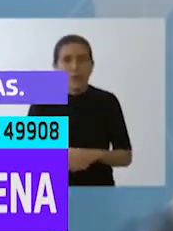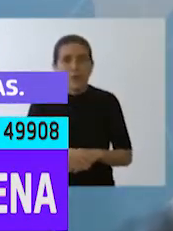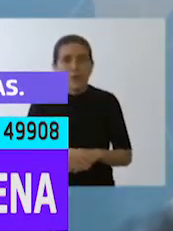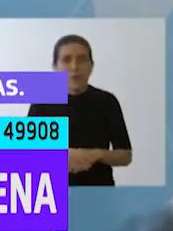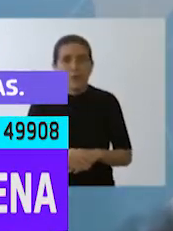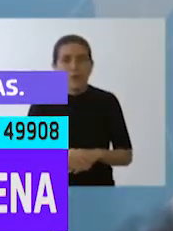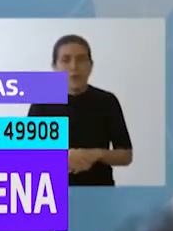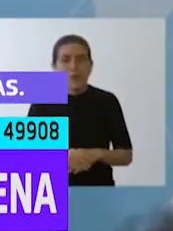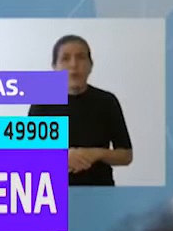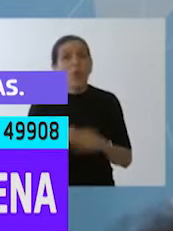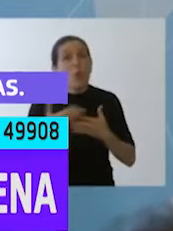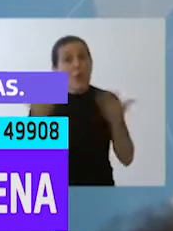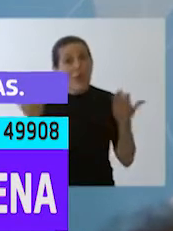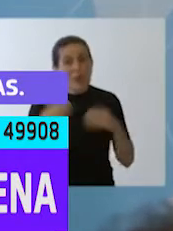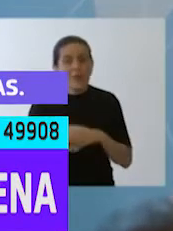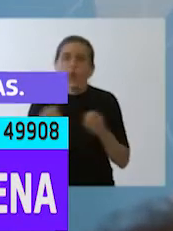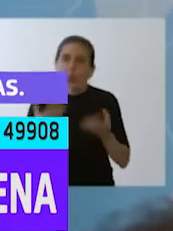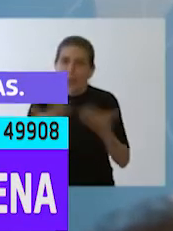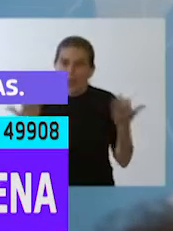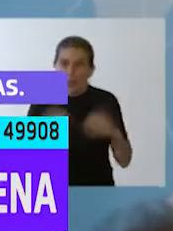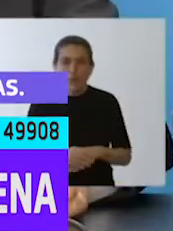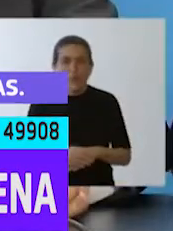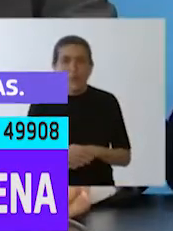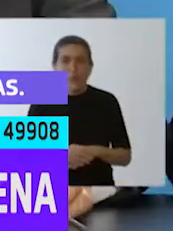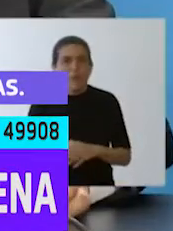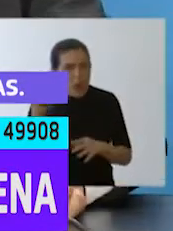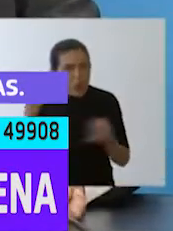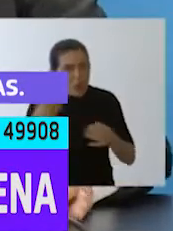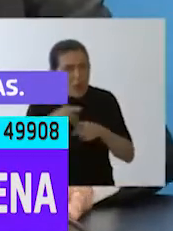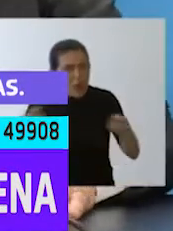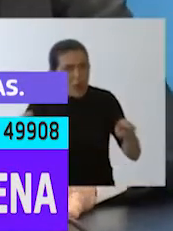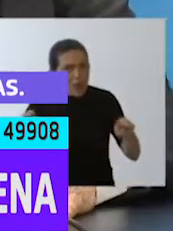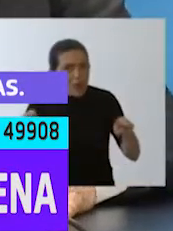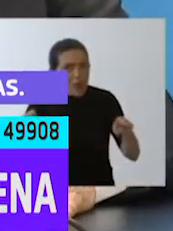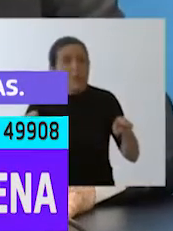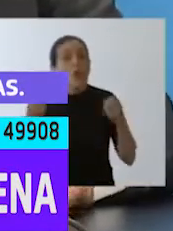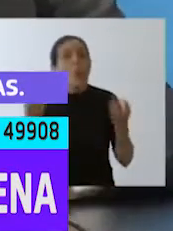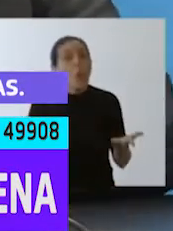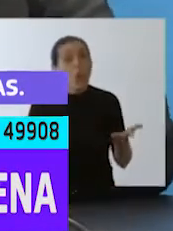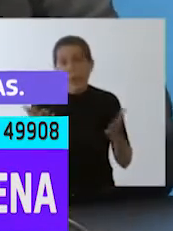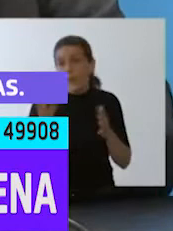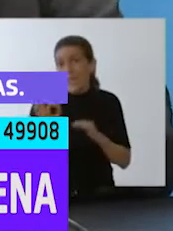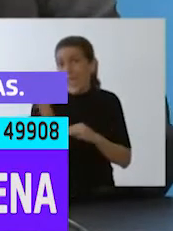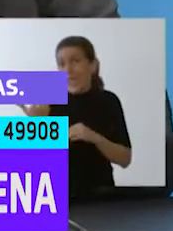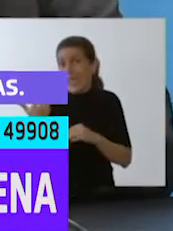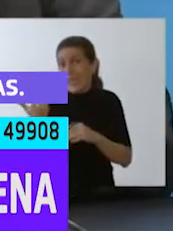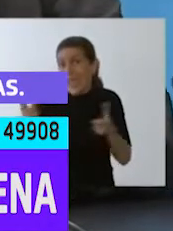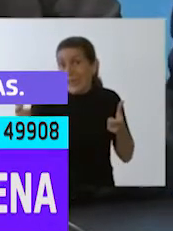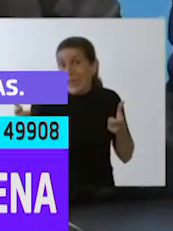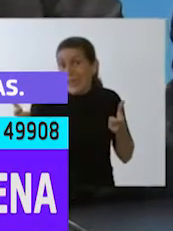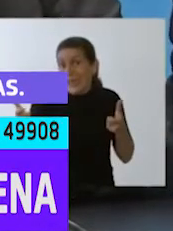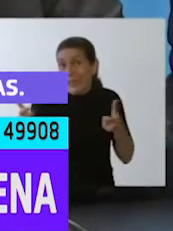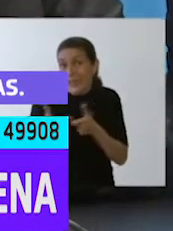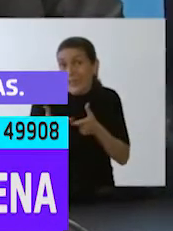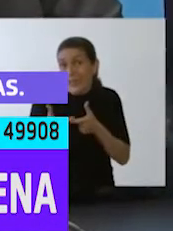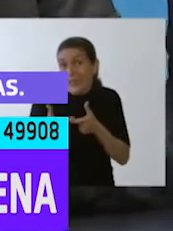eso, recomendaciones. Bueno, le contamos a la gente, no alcancé a mencionar, que usted es jefa del Departamento de Epidemiología del Hospital de